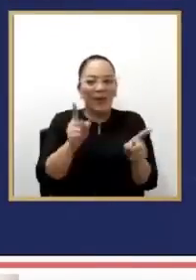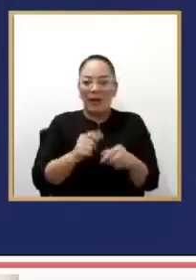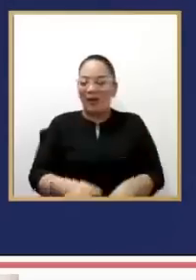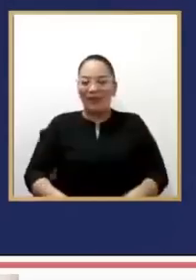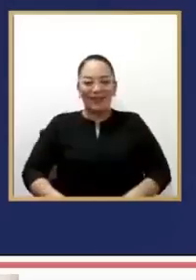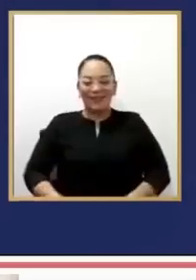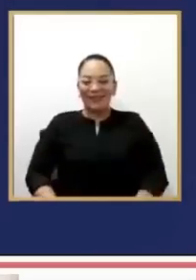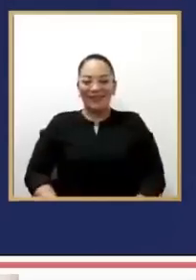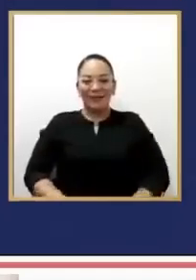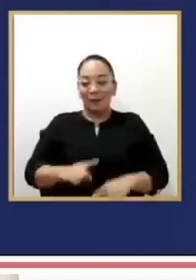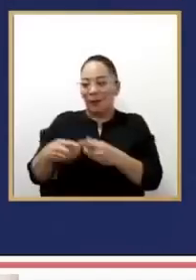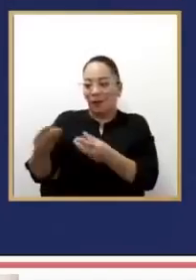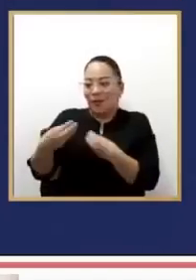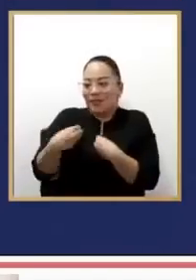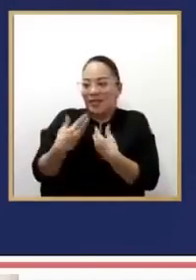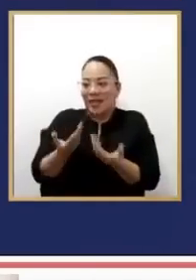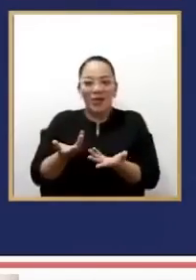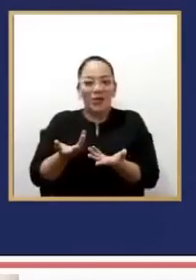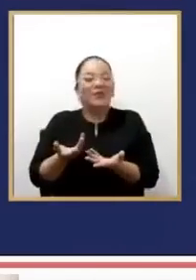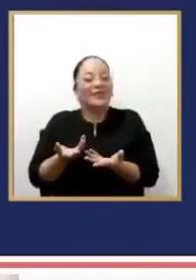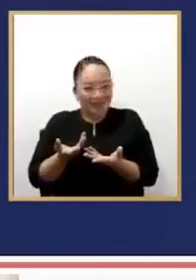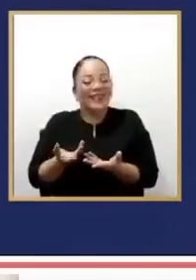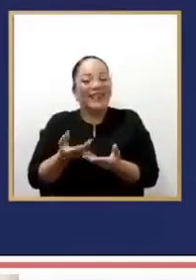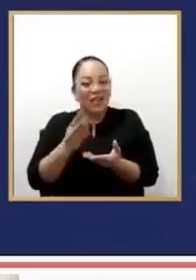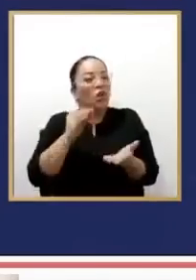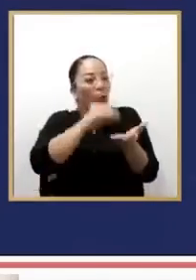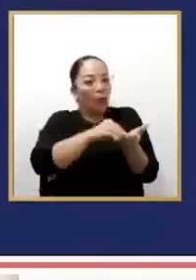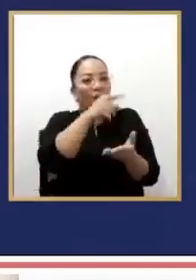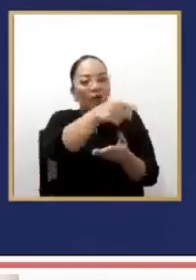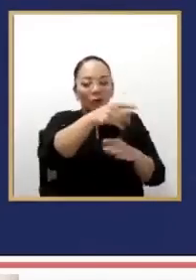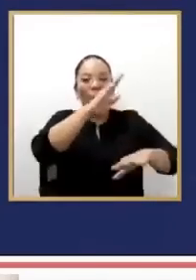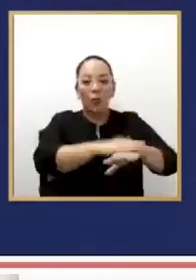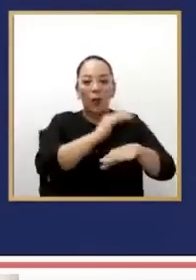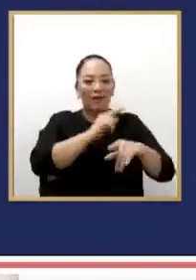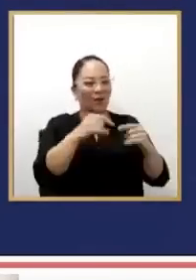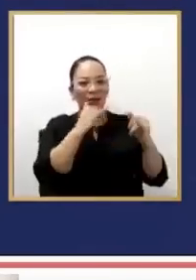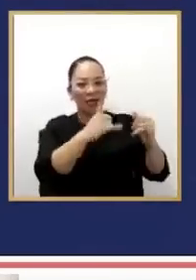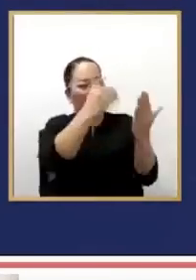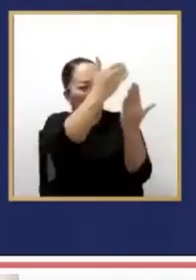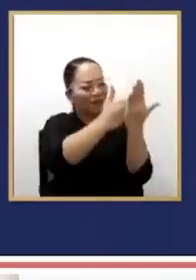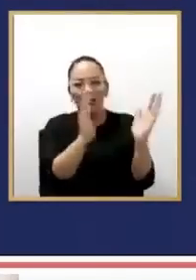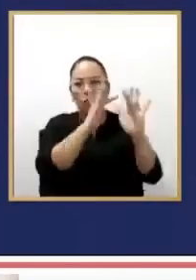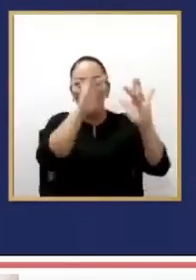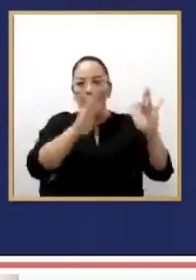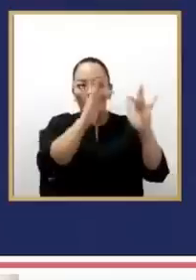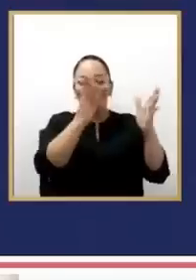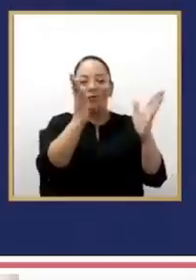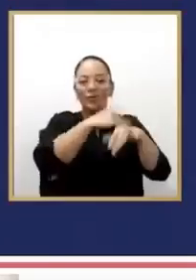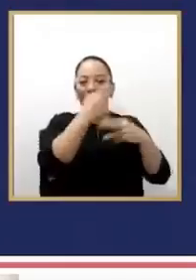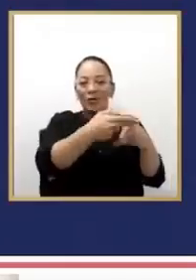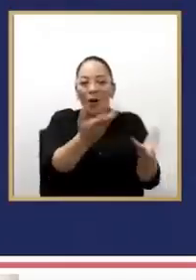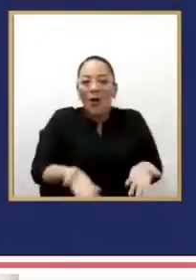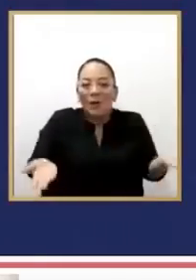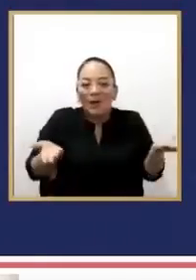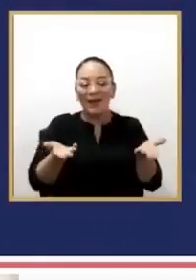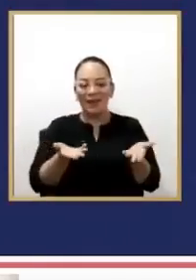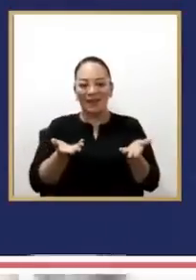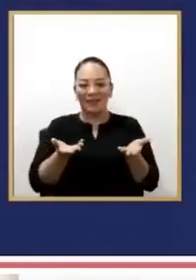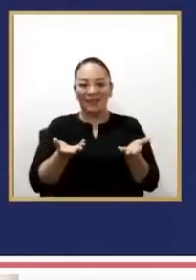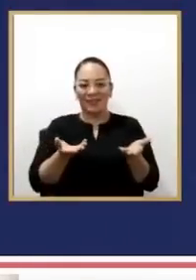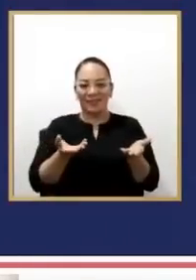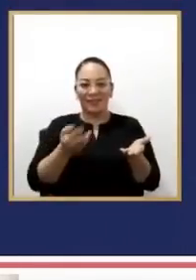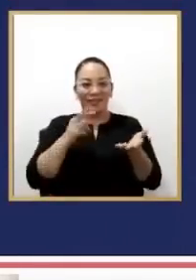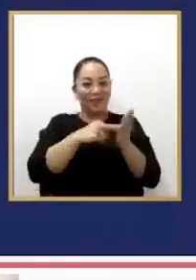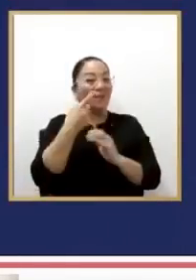Pero ya me la asignaron. Pero le asignaron y lo ponen a usted como imputado. Y en la denuncia no sale usted como imputado. O sea, ya ahí hay creacionismo